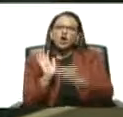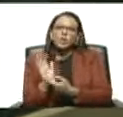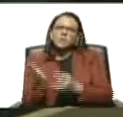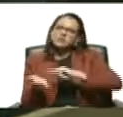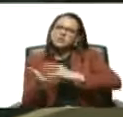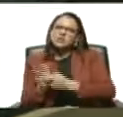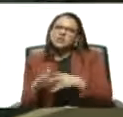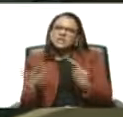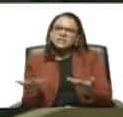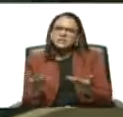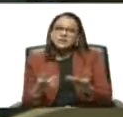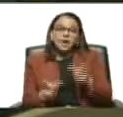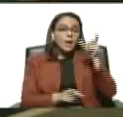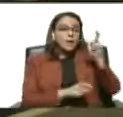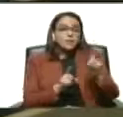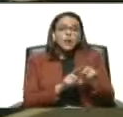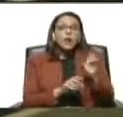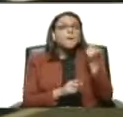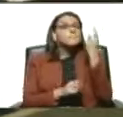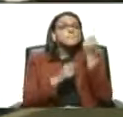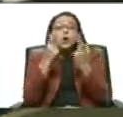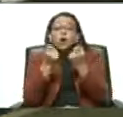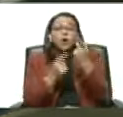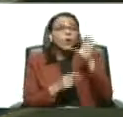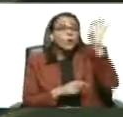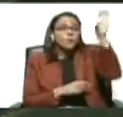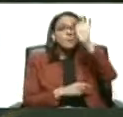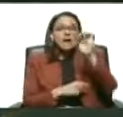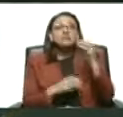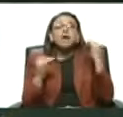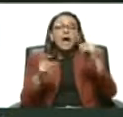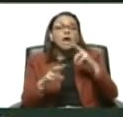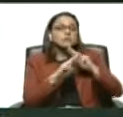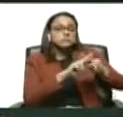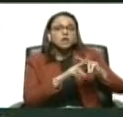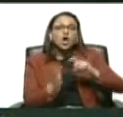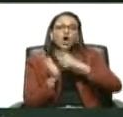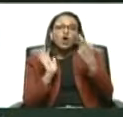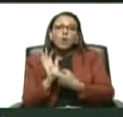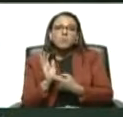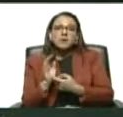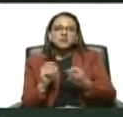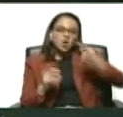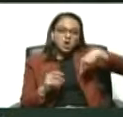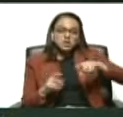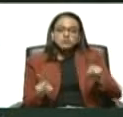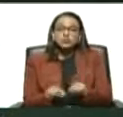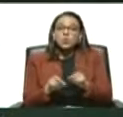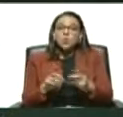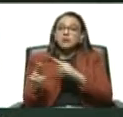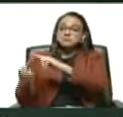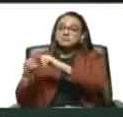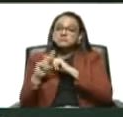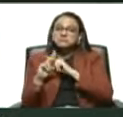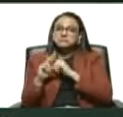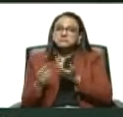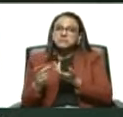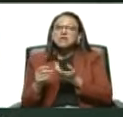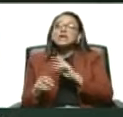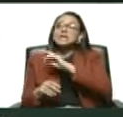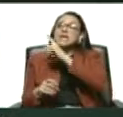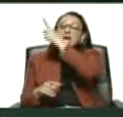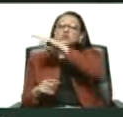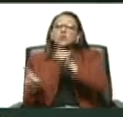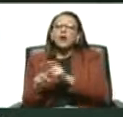países lo estamos, pero en un segundo, con tocar un botón, Venezuela fue excluida de